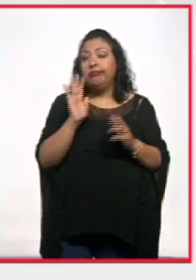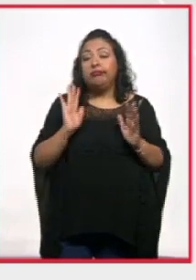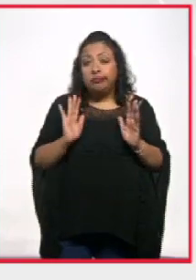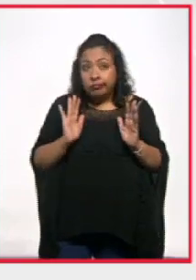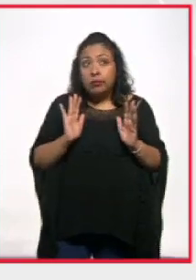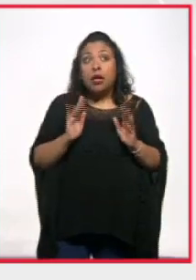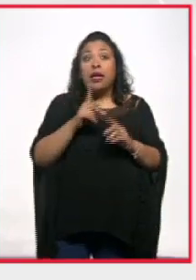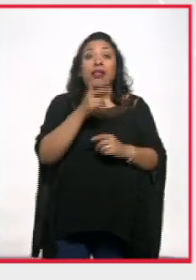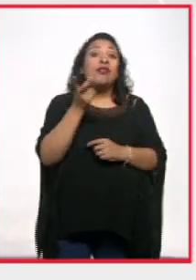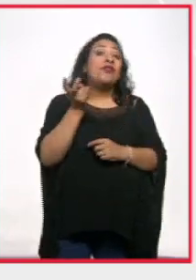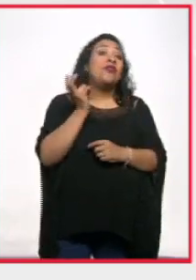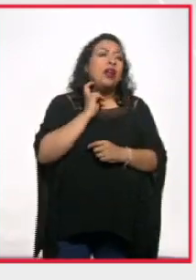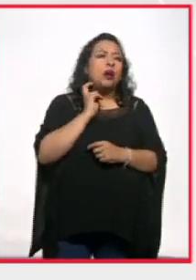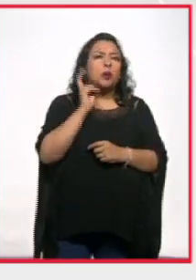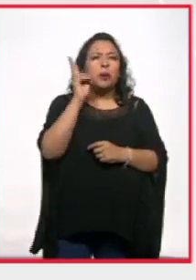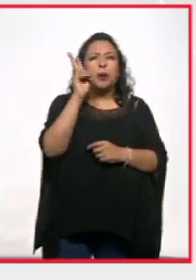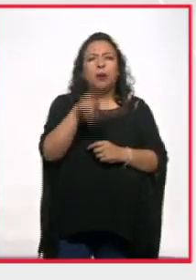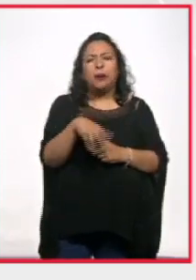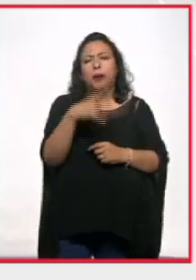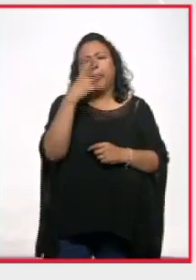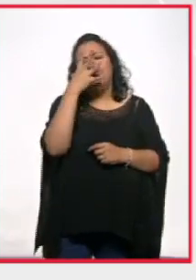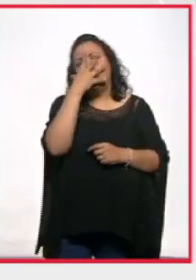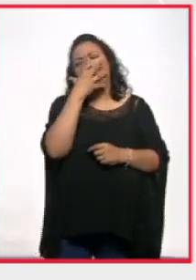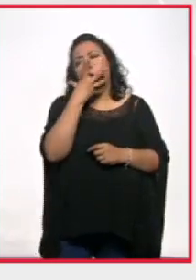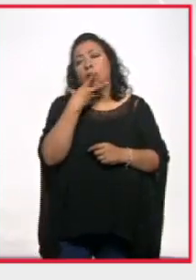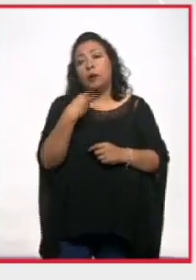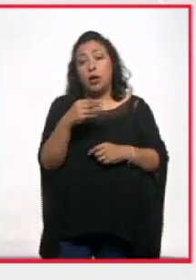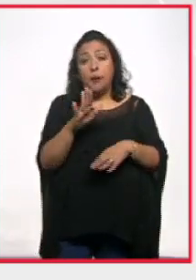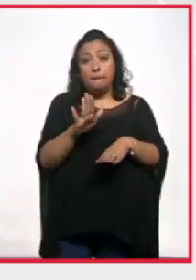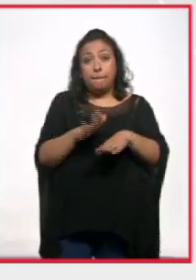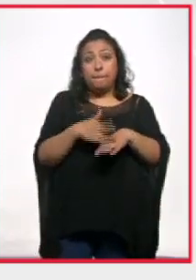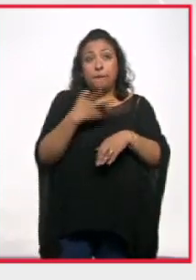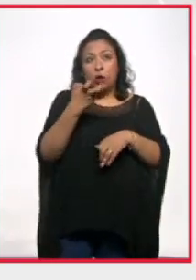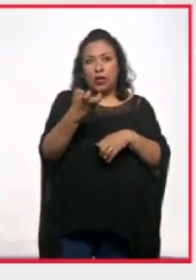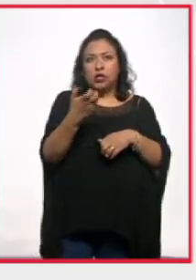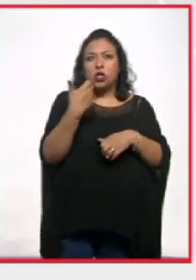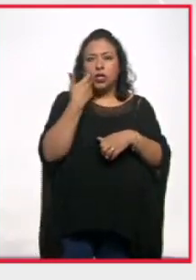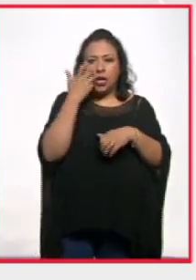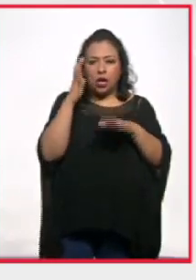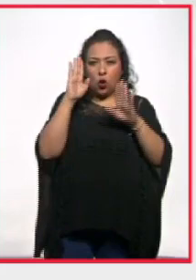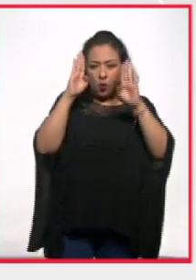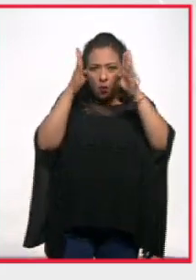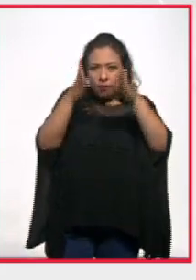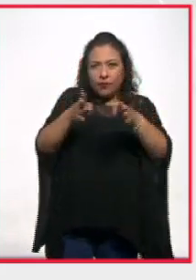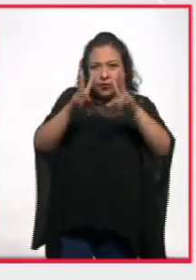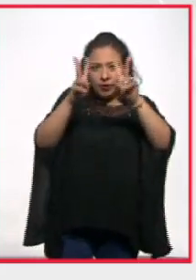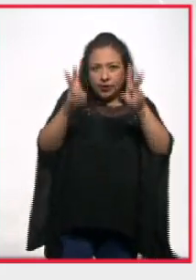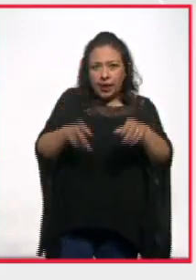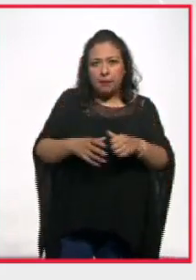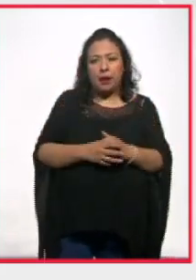Entonces, Drácula me parece fascinante y es lo que yo por ahí lo abordé.